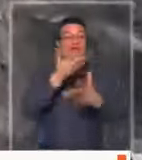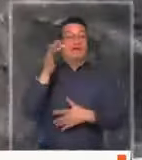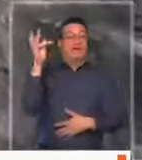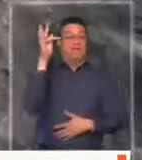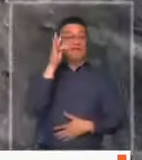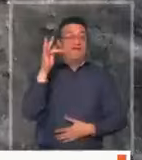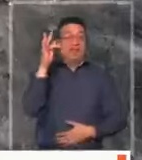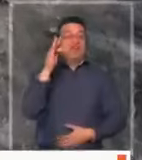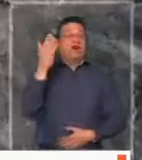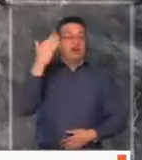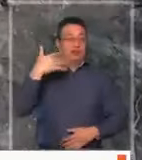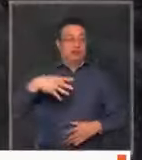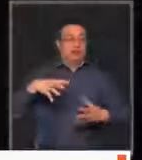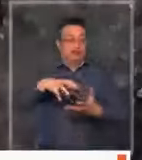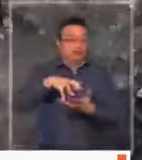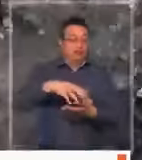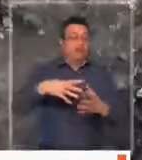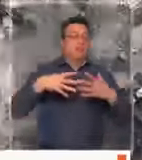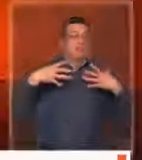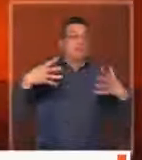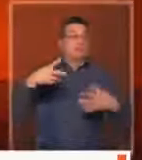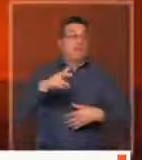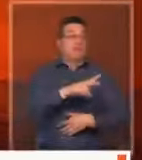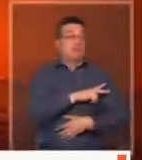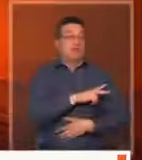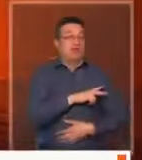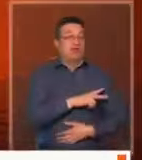a una zona importante de la región de Valparaíso.